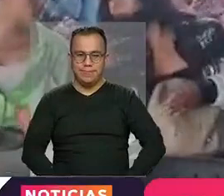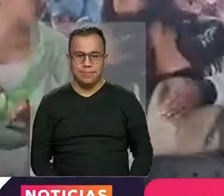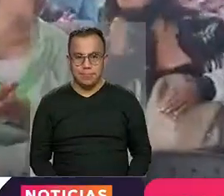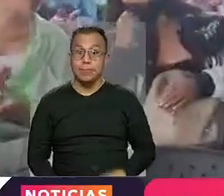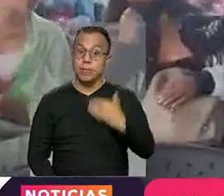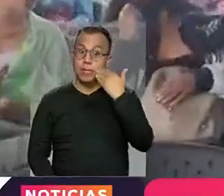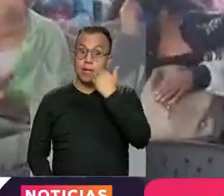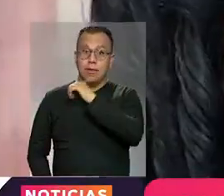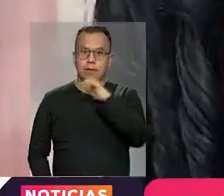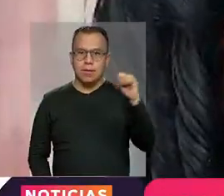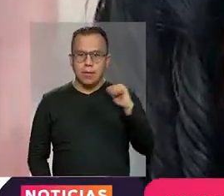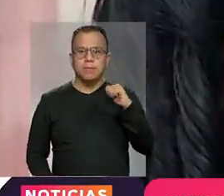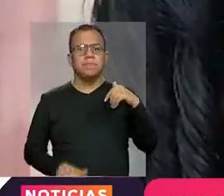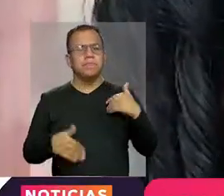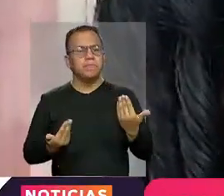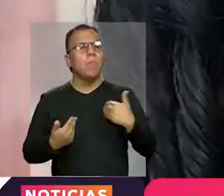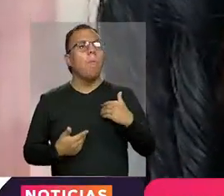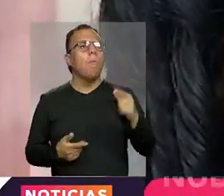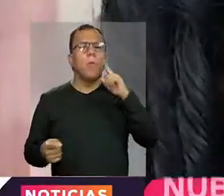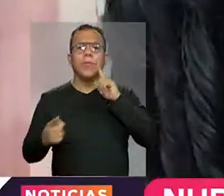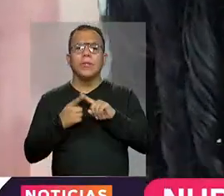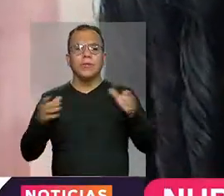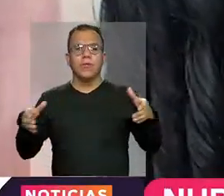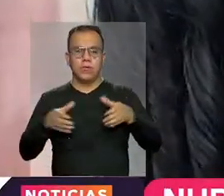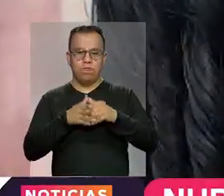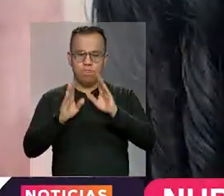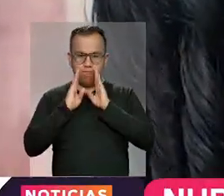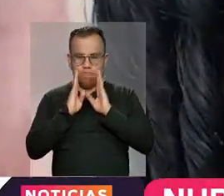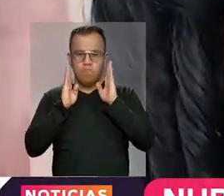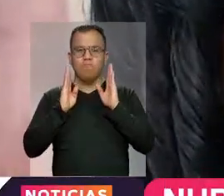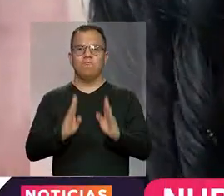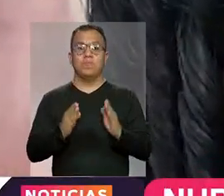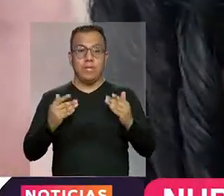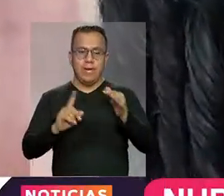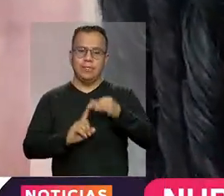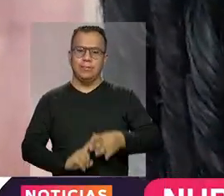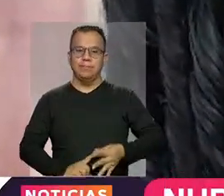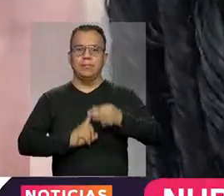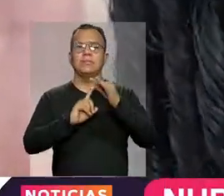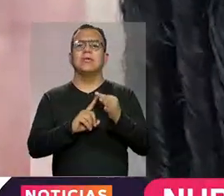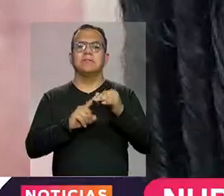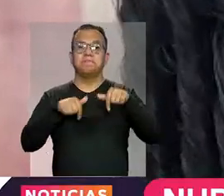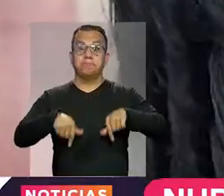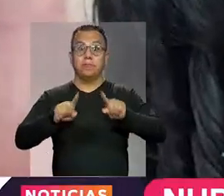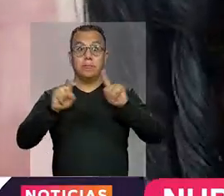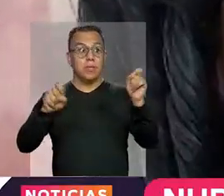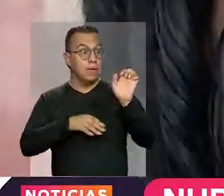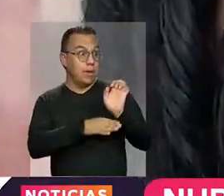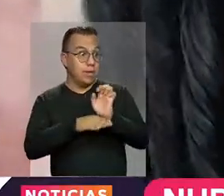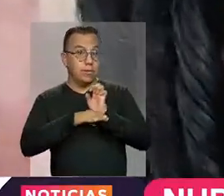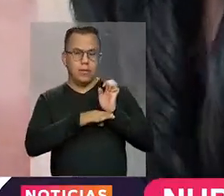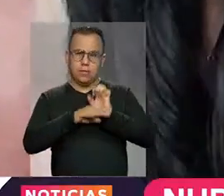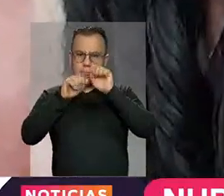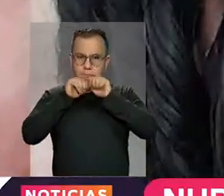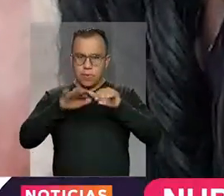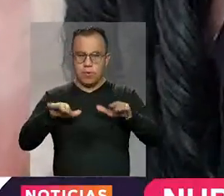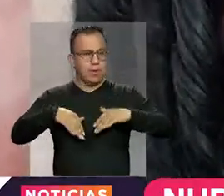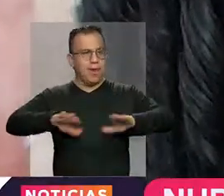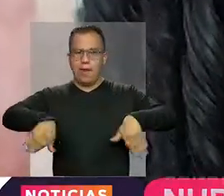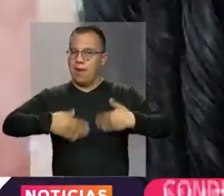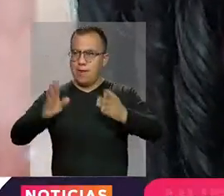las mujeres tengan una atención especial, ya que las entidades públicas no nos la